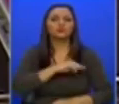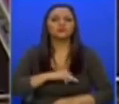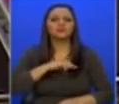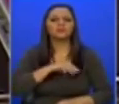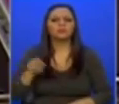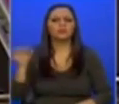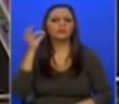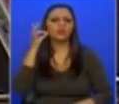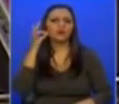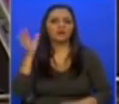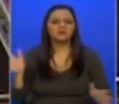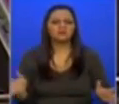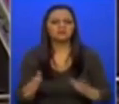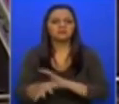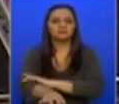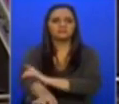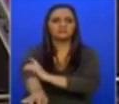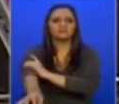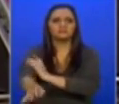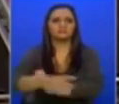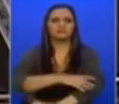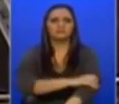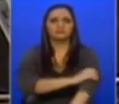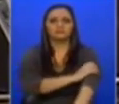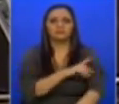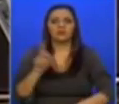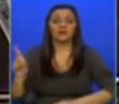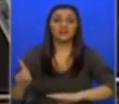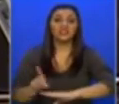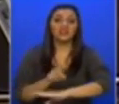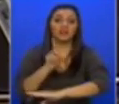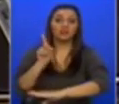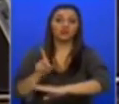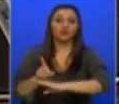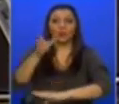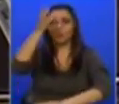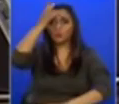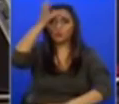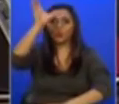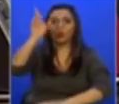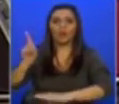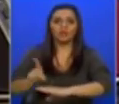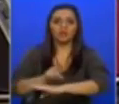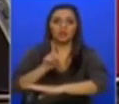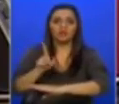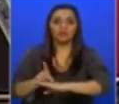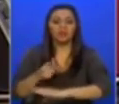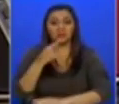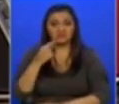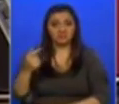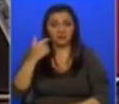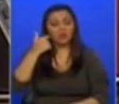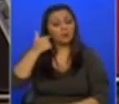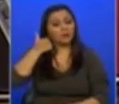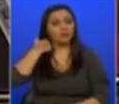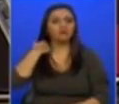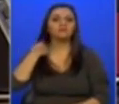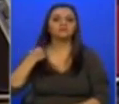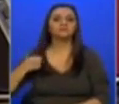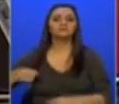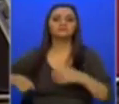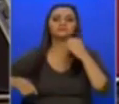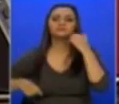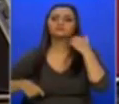municipio, imagínese que fue directora cultural. Esto es importante porque estas son las típicos repartos, ¿no? A la